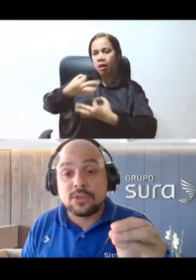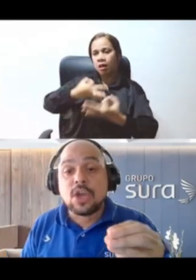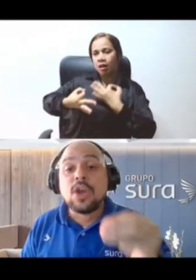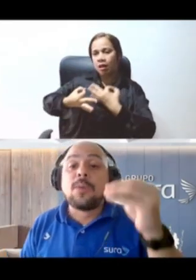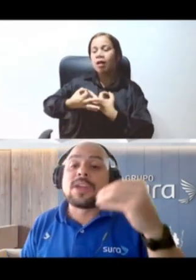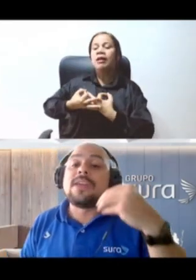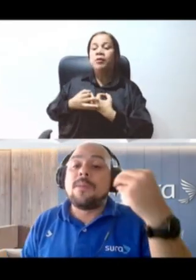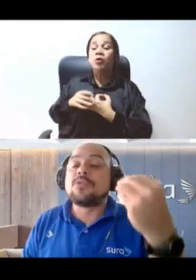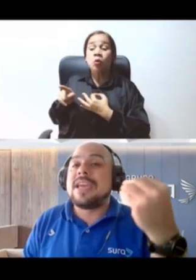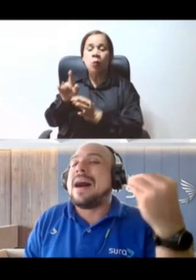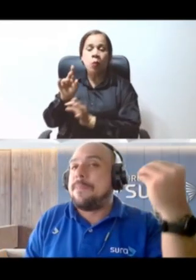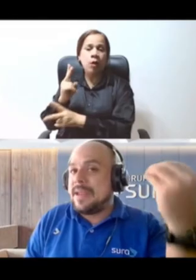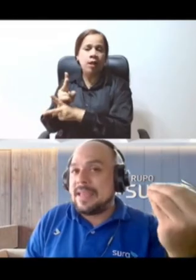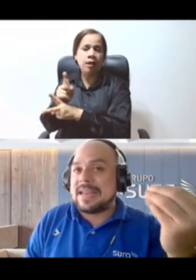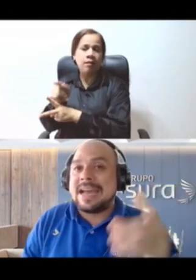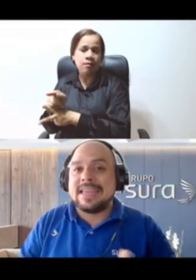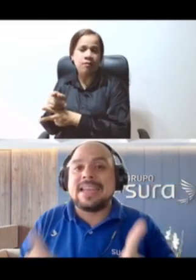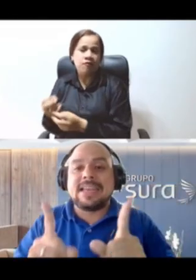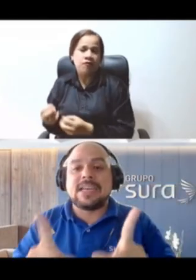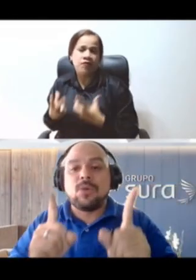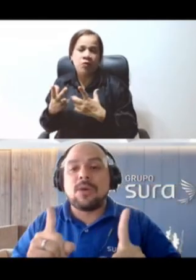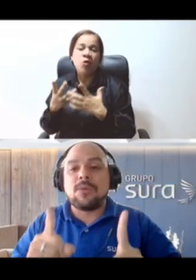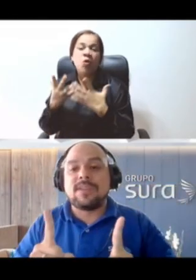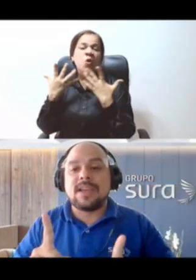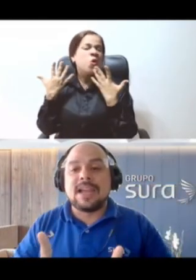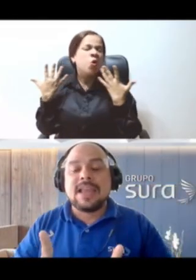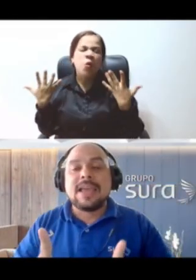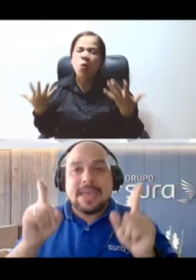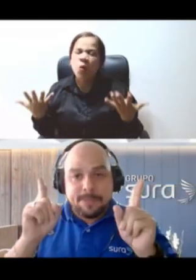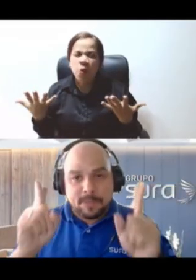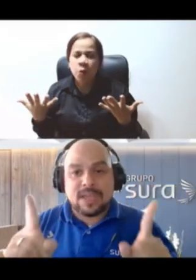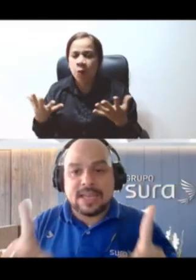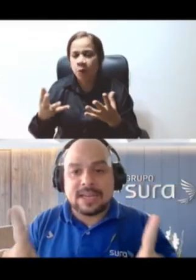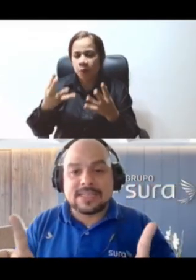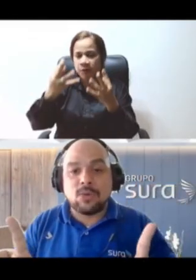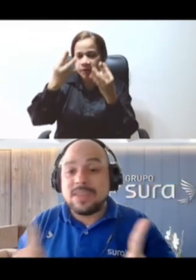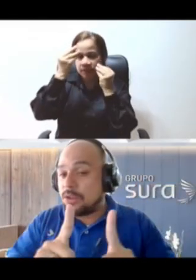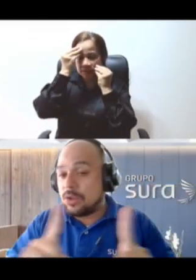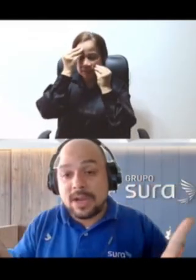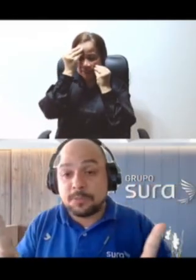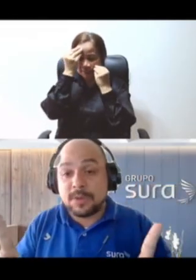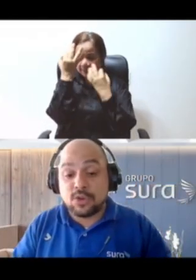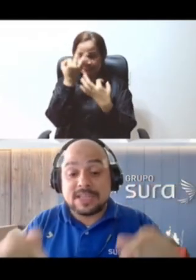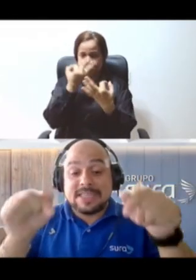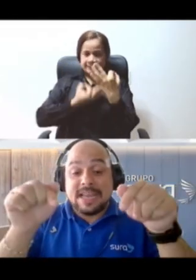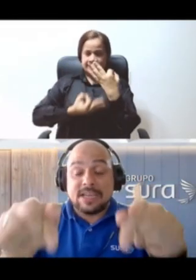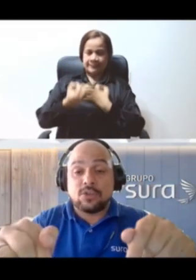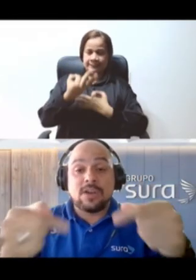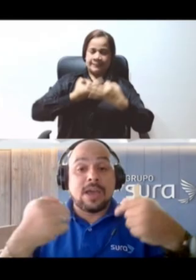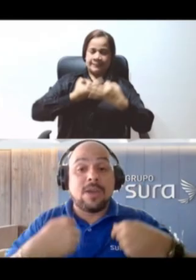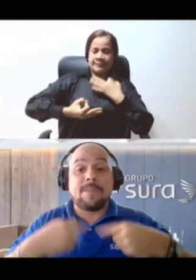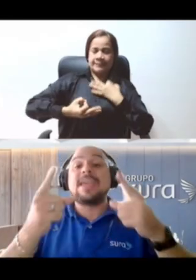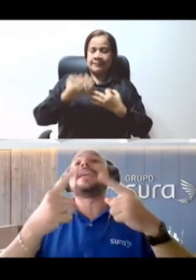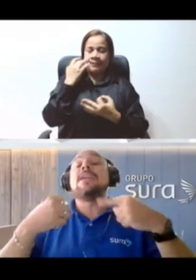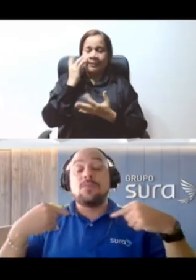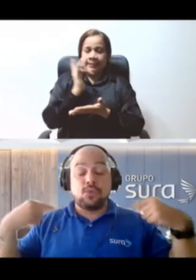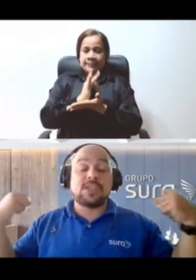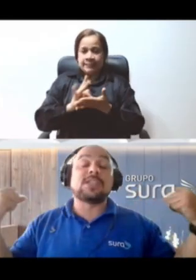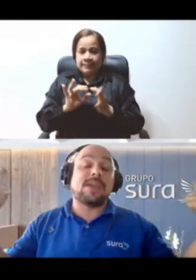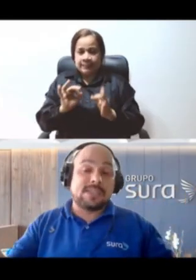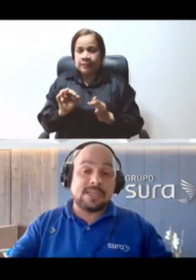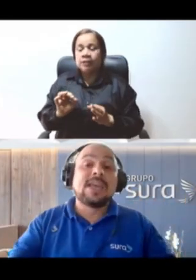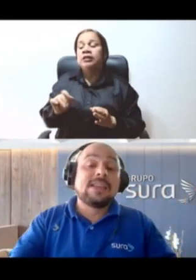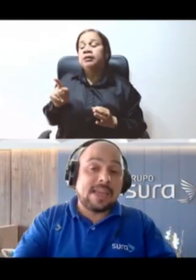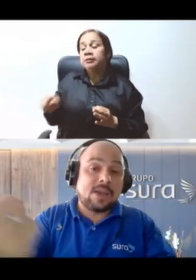presente eso, muchachos, porque debemos de aprender a tener ese cuidado integral y proteger la salud de todas las personas, del lesionado, la mía,